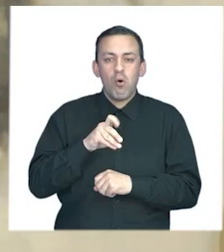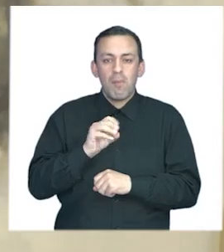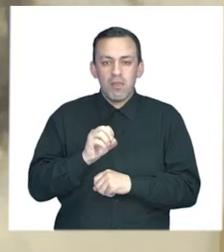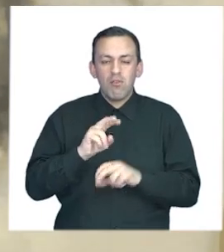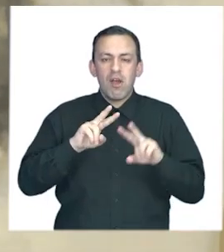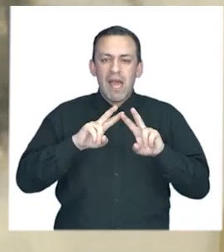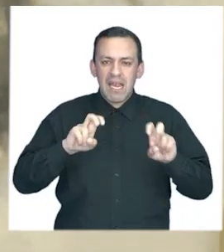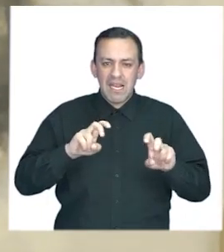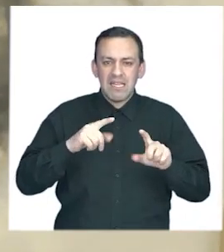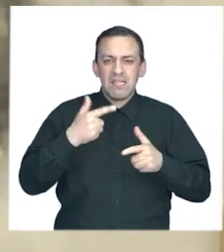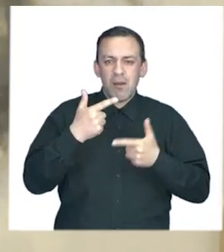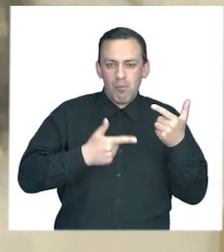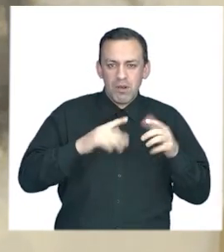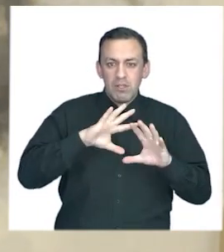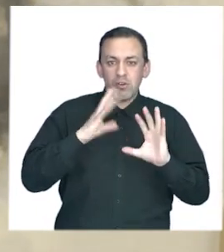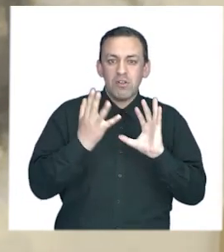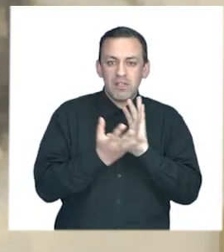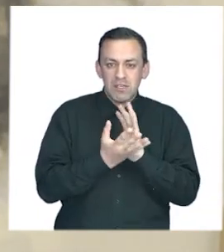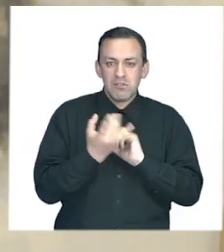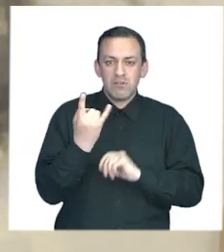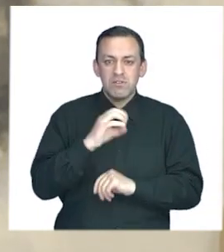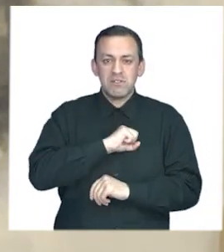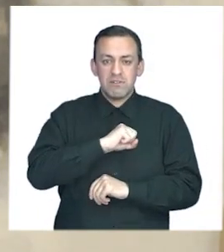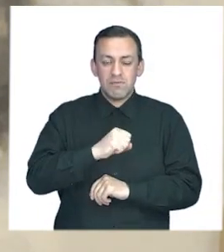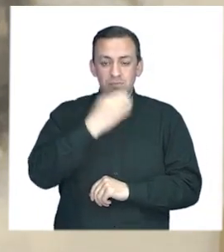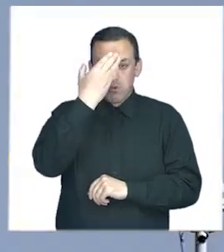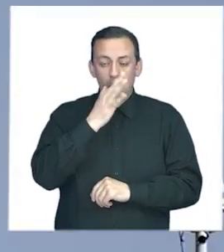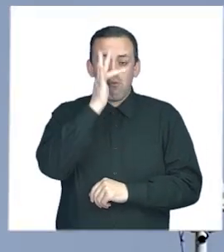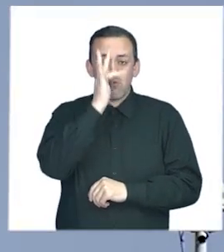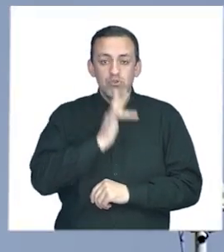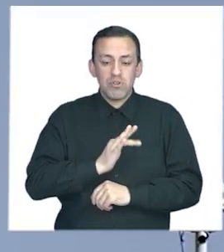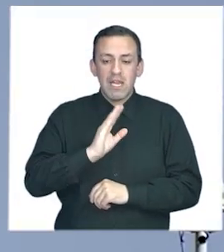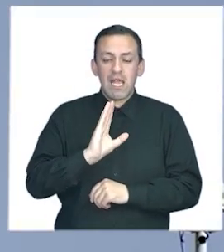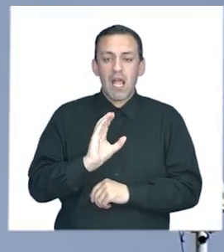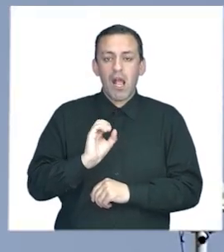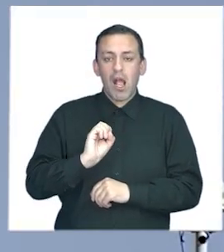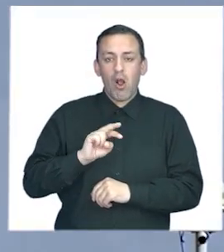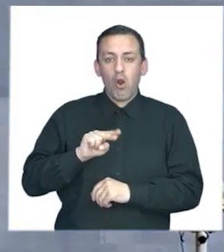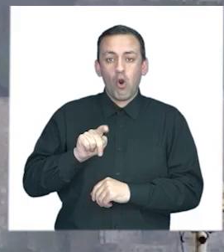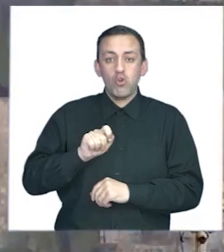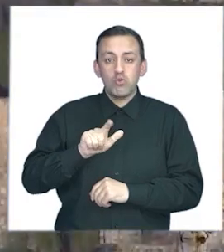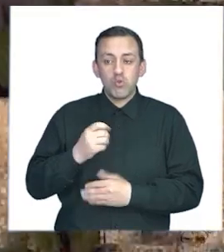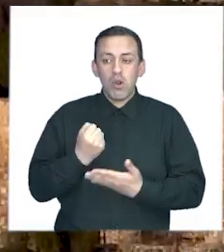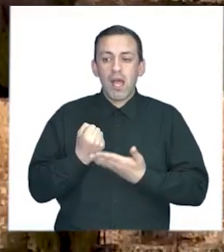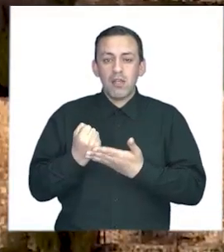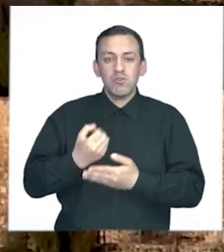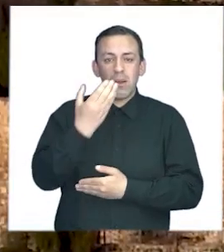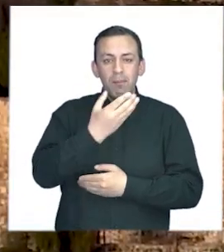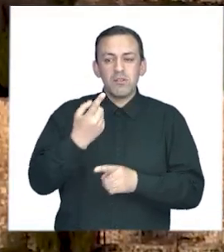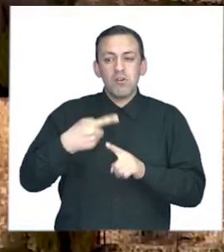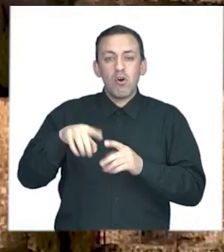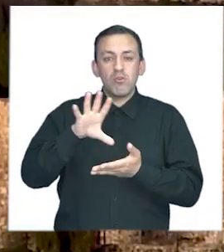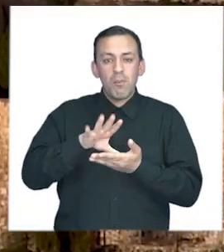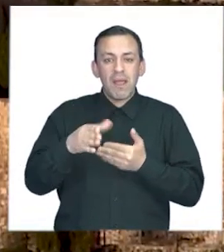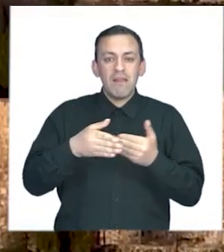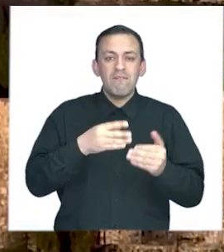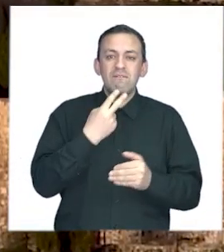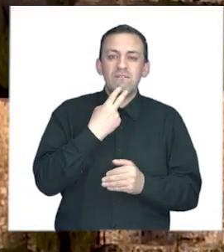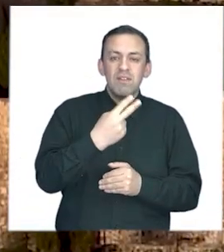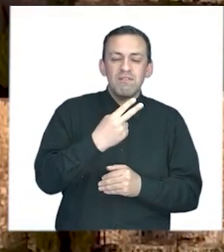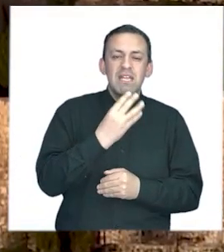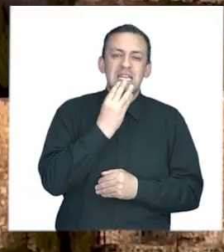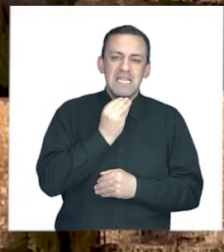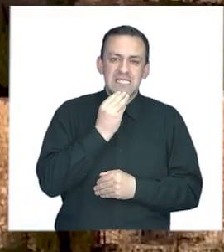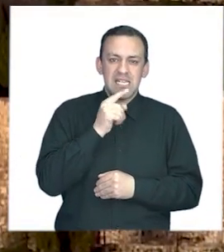asuntos internacionales de la USACH. Actualmente soy cónsul de Chile en Israel y me desempeño haciendo pasaportes, visa y contribuyendo también al análisis